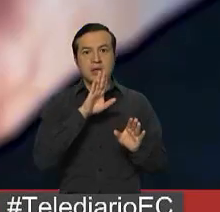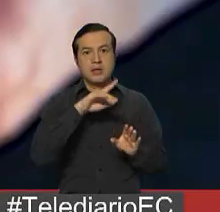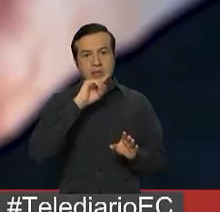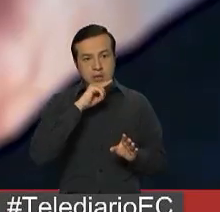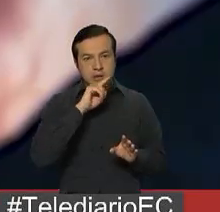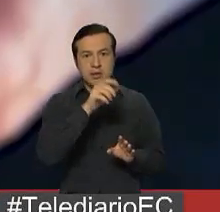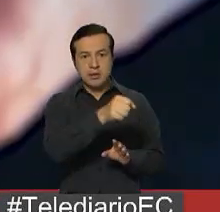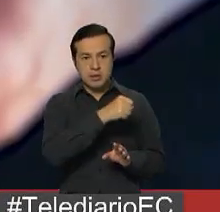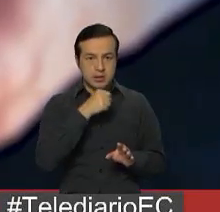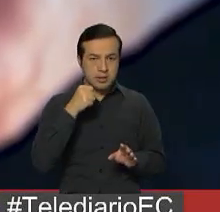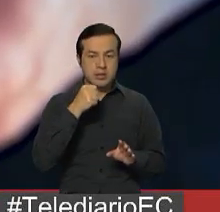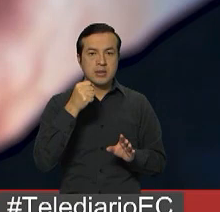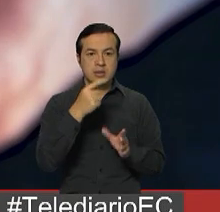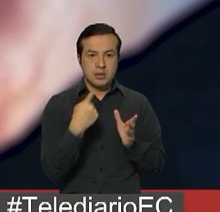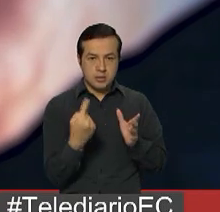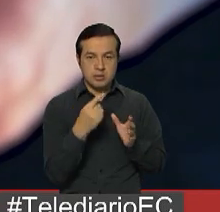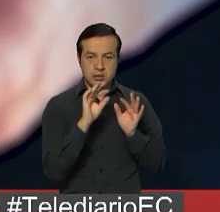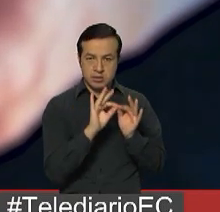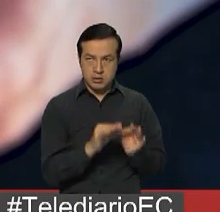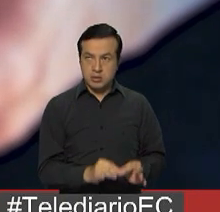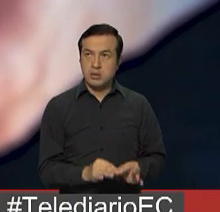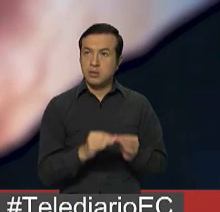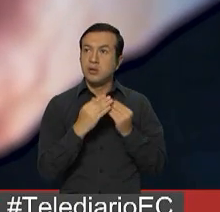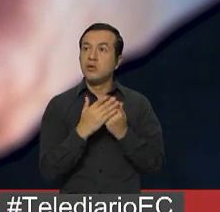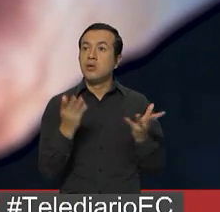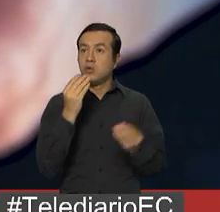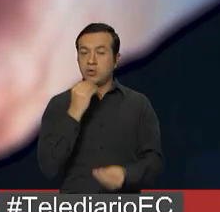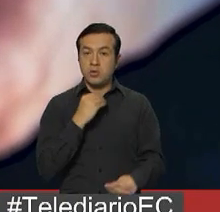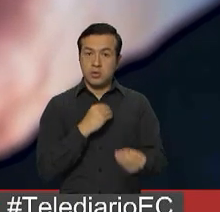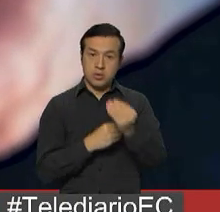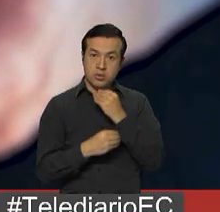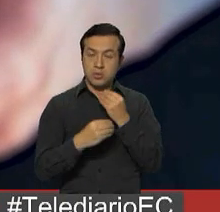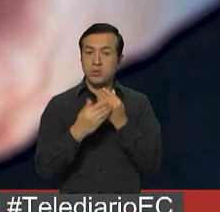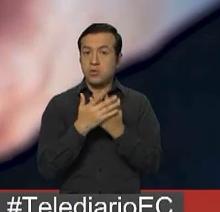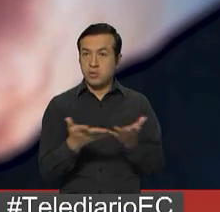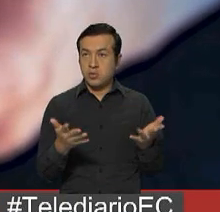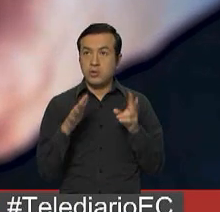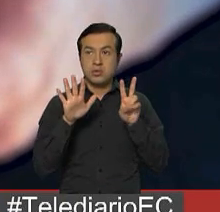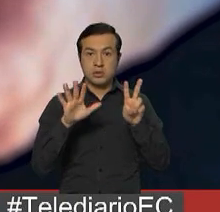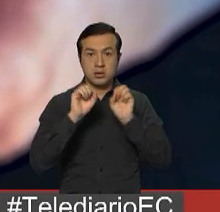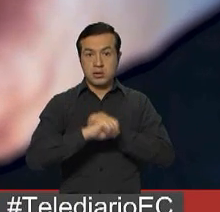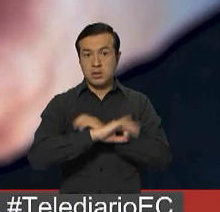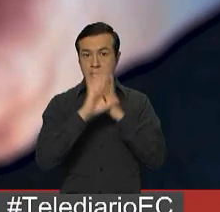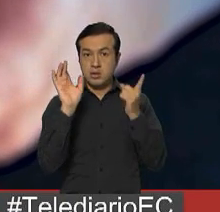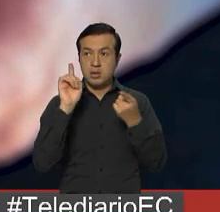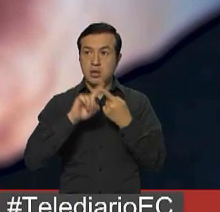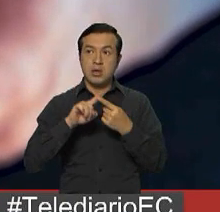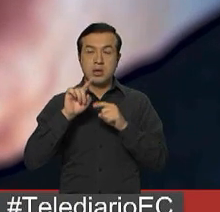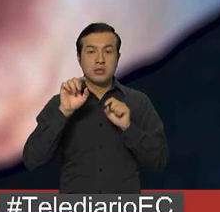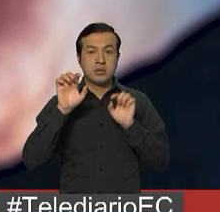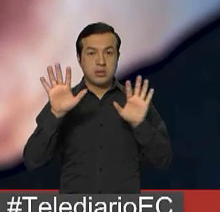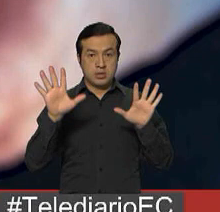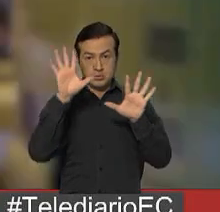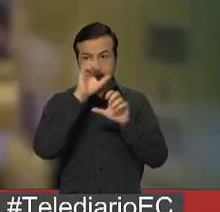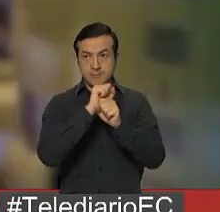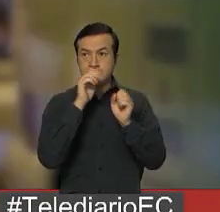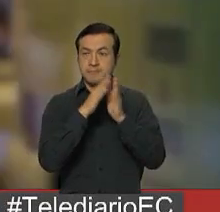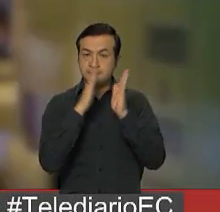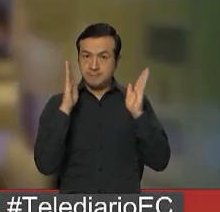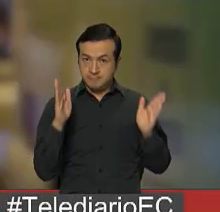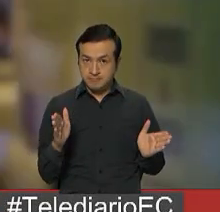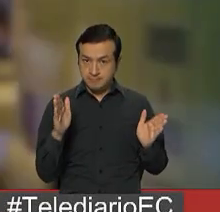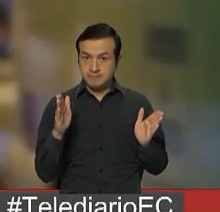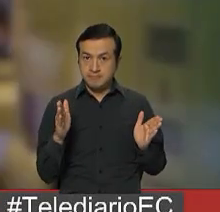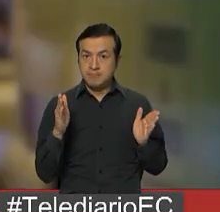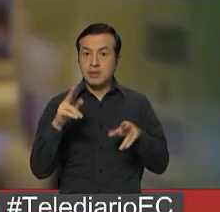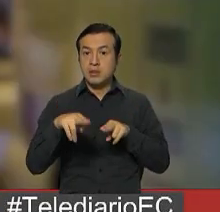las entregas a domicilio de productos alimenticios se extendieron desde las 7 de la mañana hasta las 22 horas se amplía